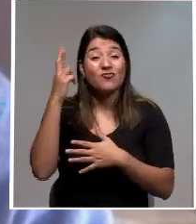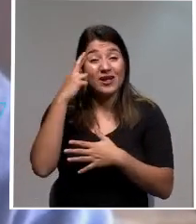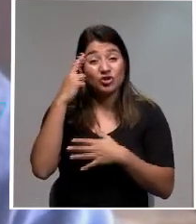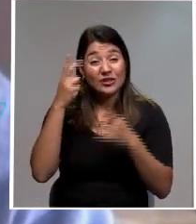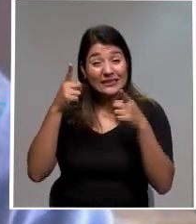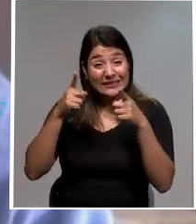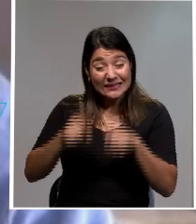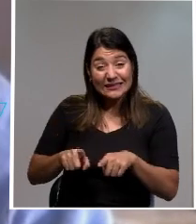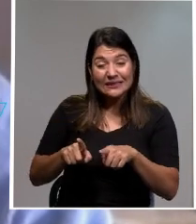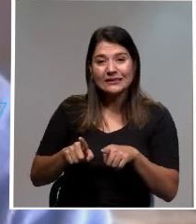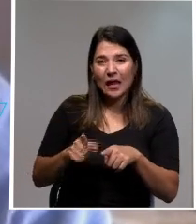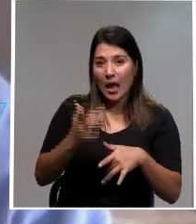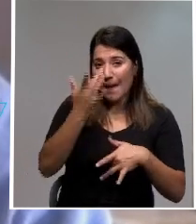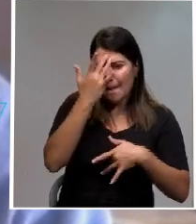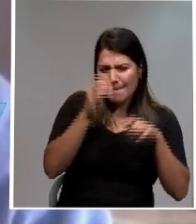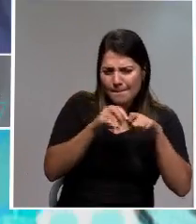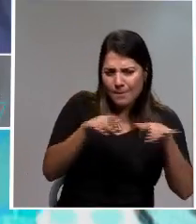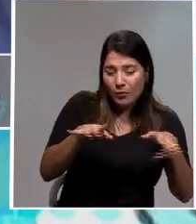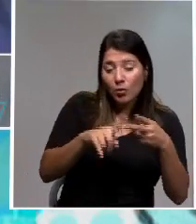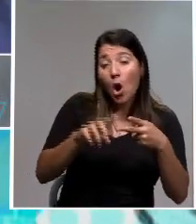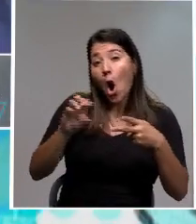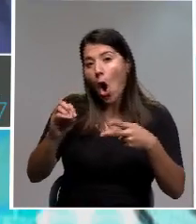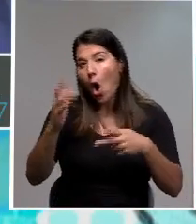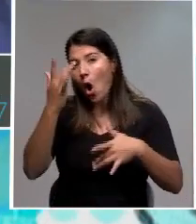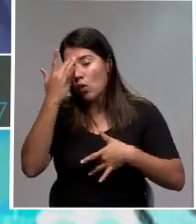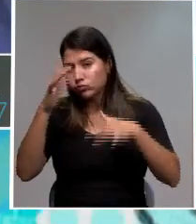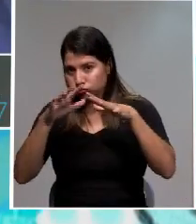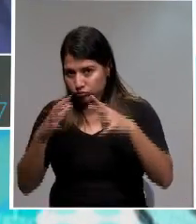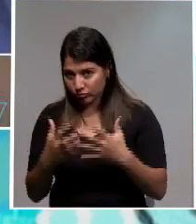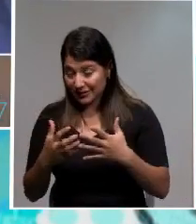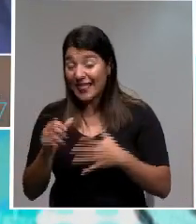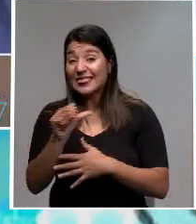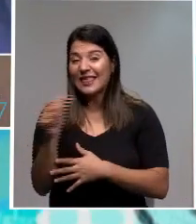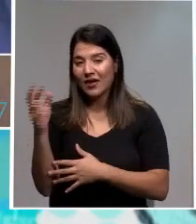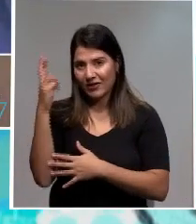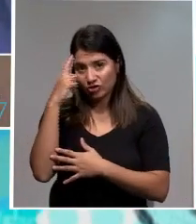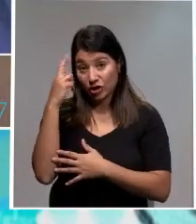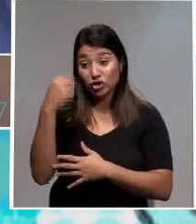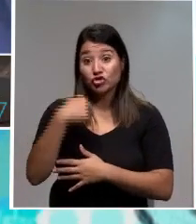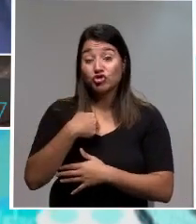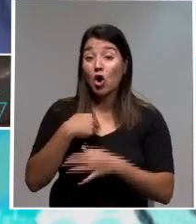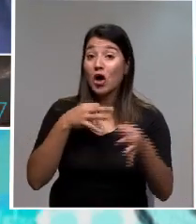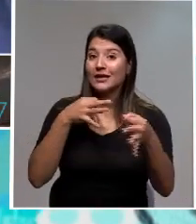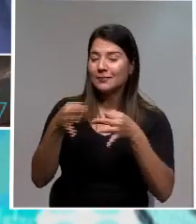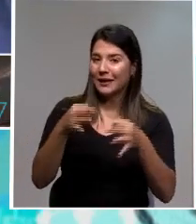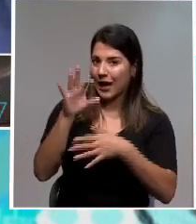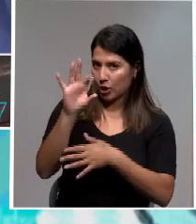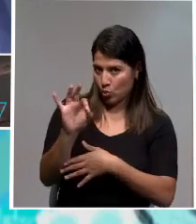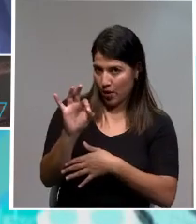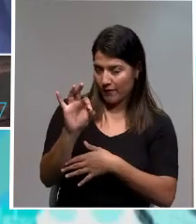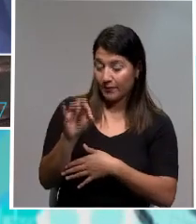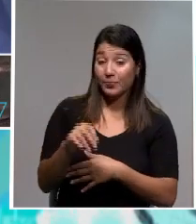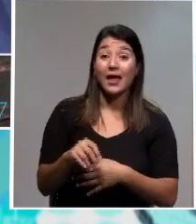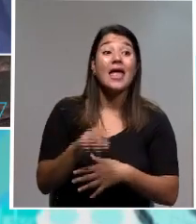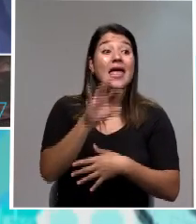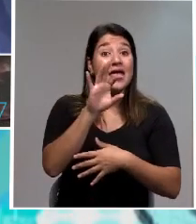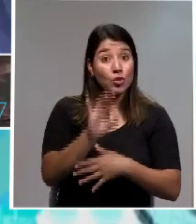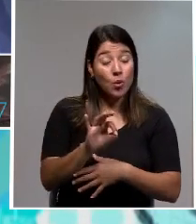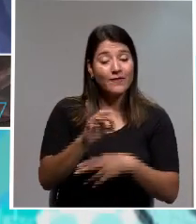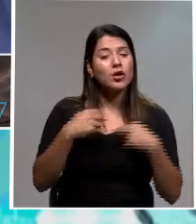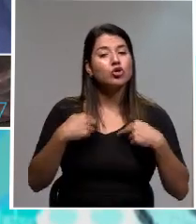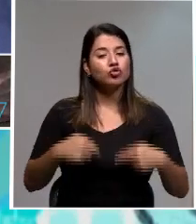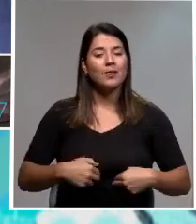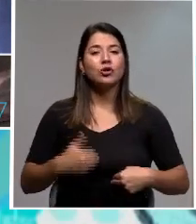son 10, yo voy a mencionar 9. De estas 9, los seres humanos somos responsables de todas